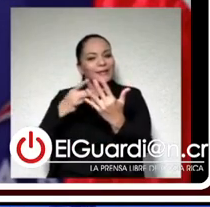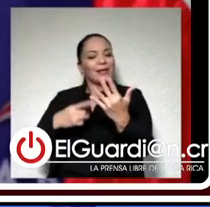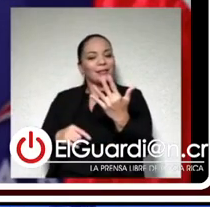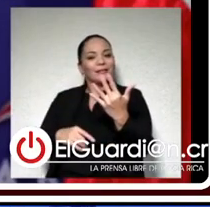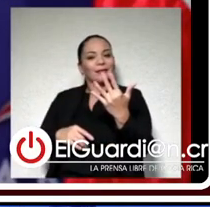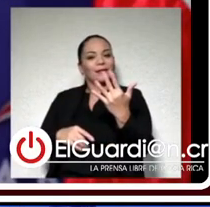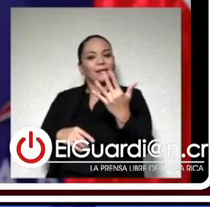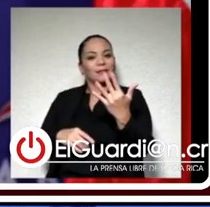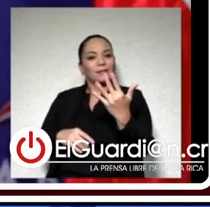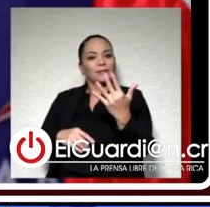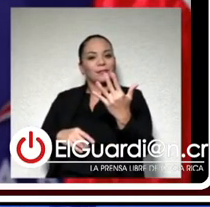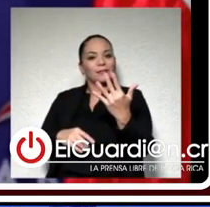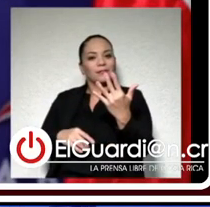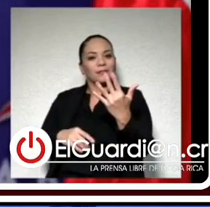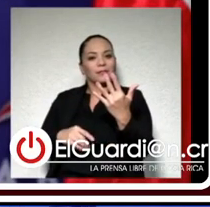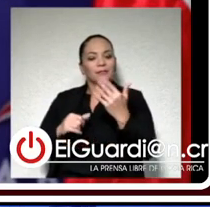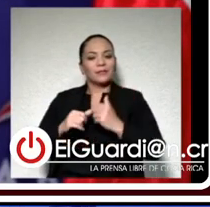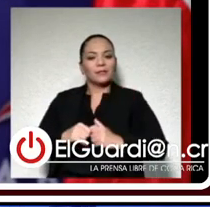Y